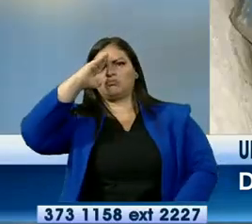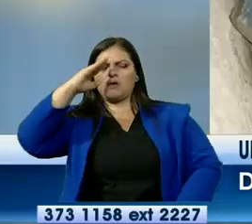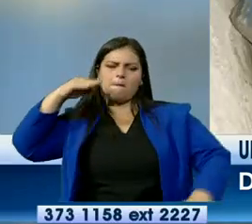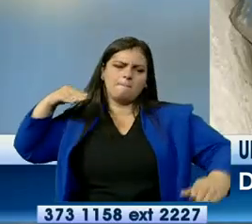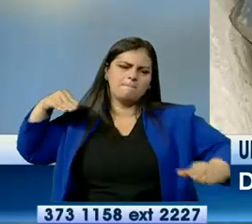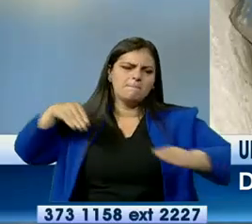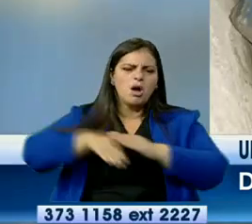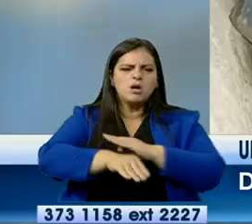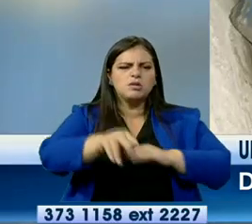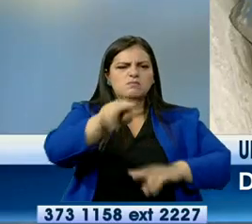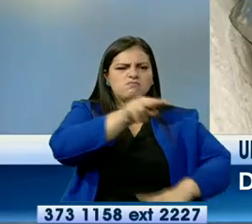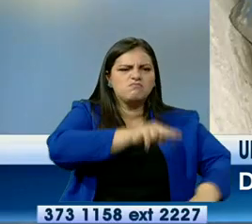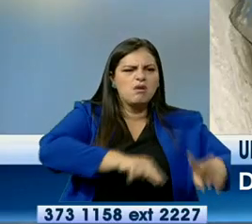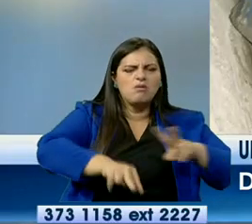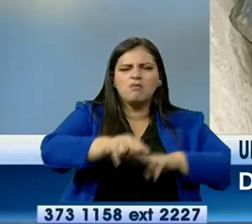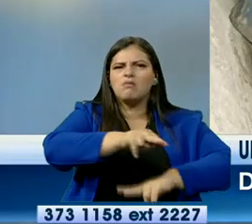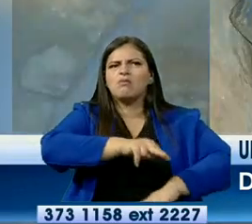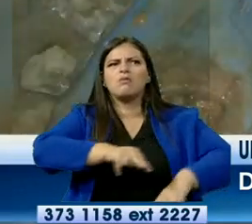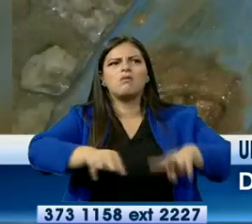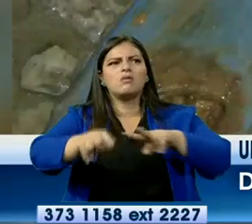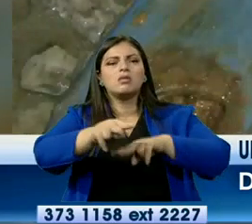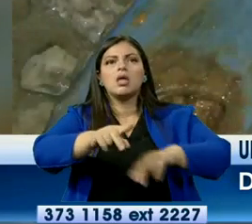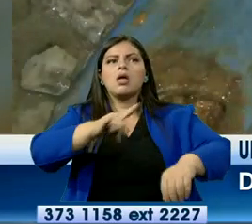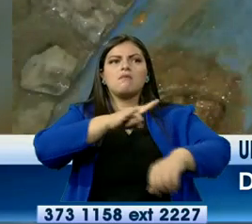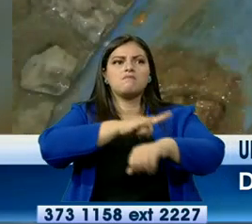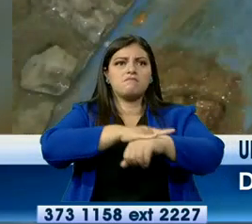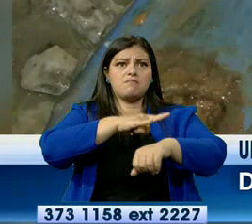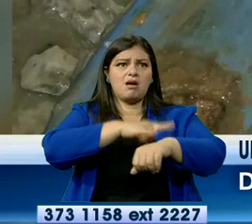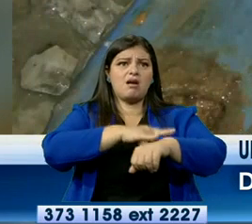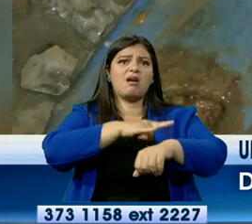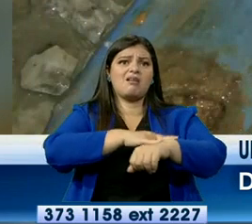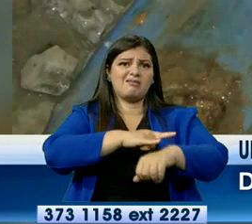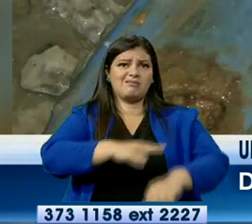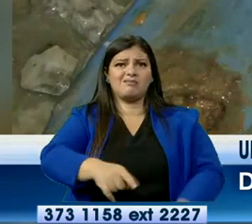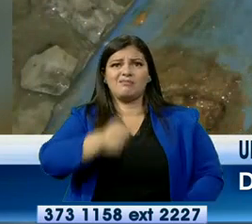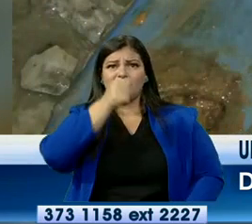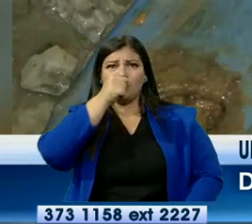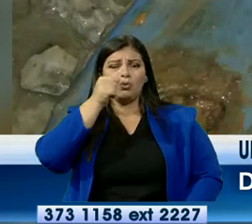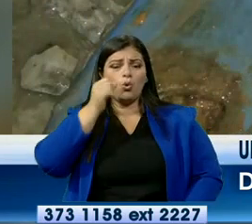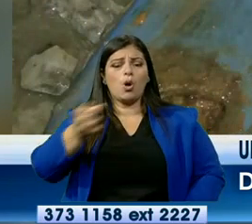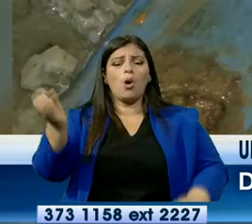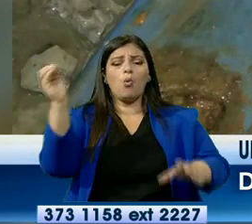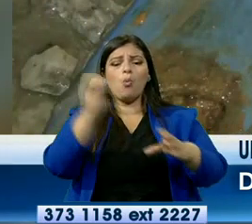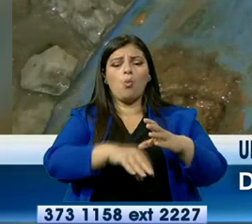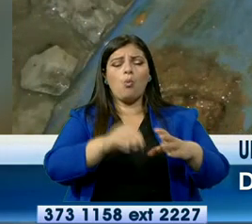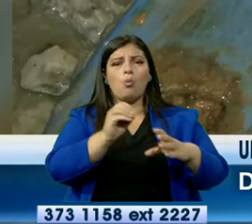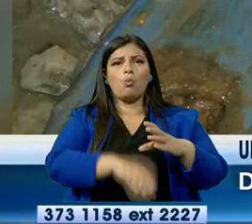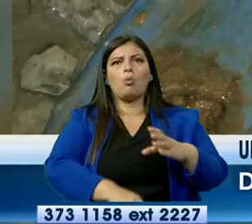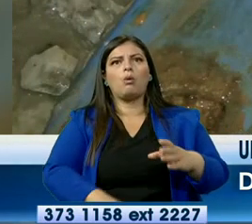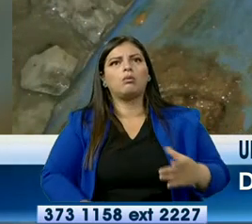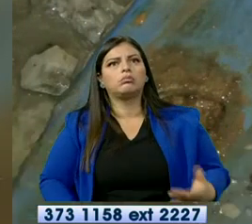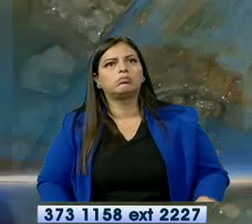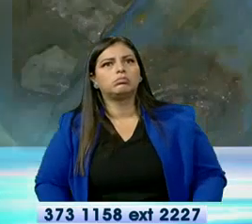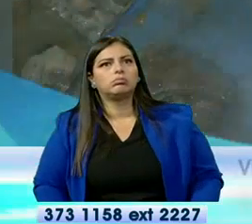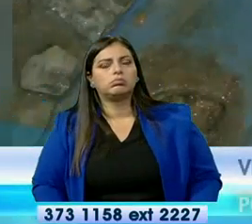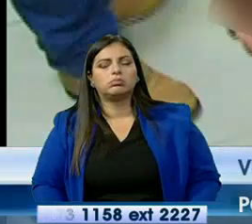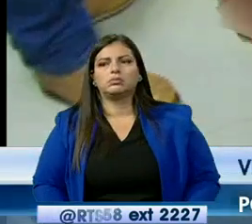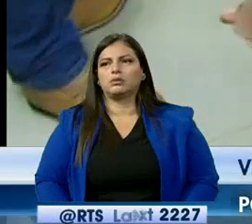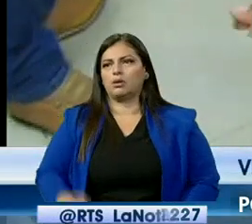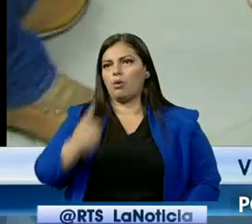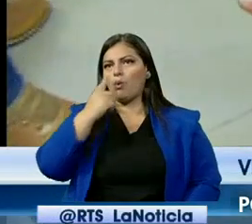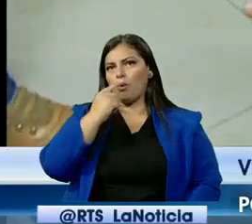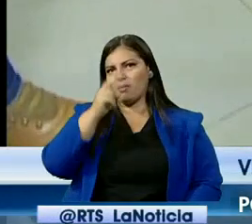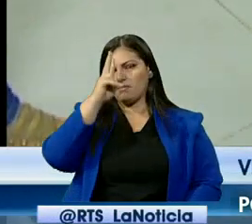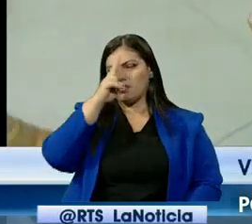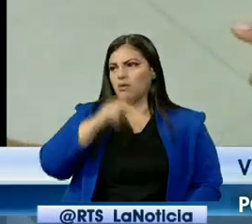baño, donde la persona que ahora está prendida intentó eliminar las fundas con marihuana en el servicio higiénico que utilizaba. Según